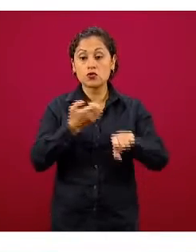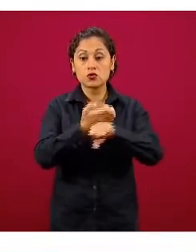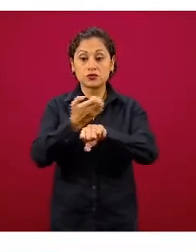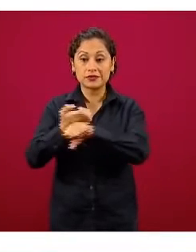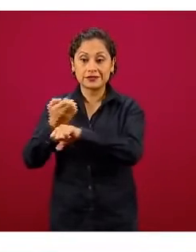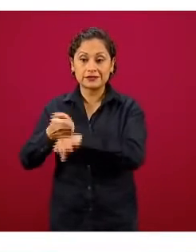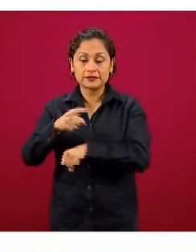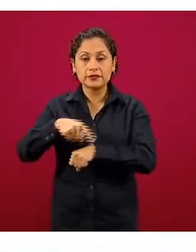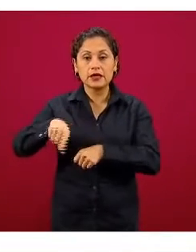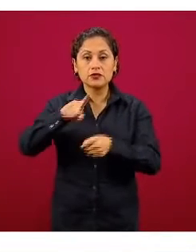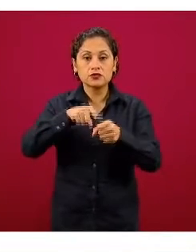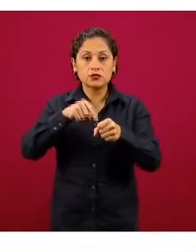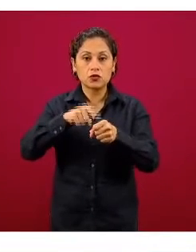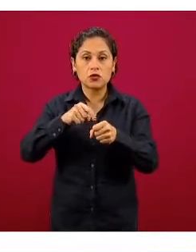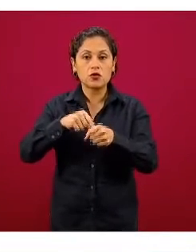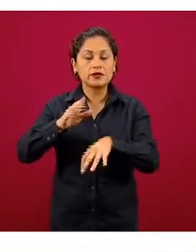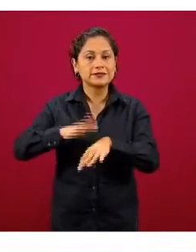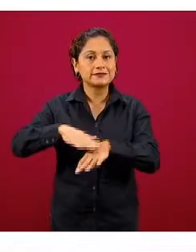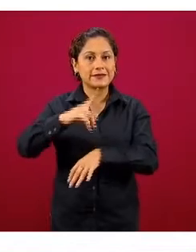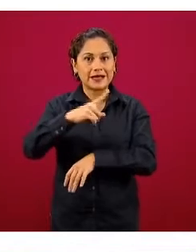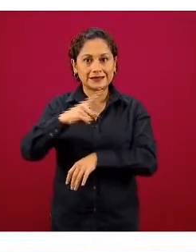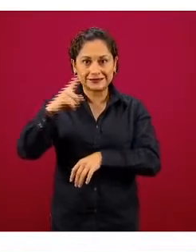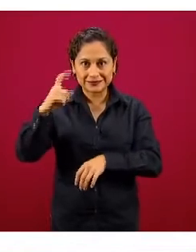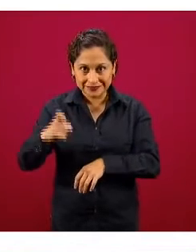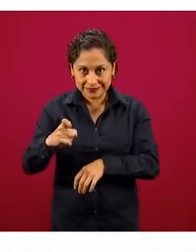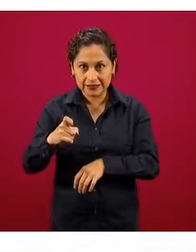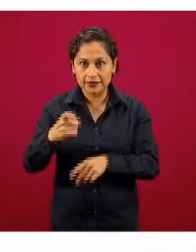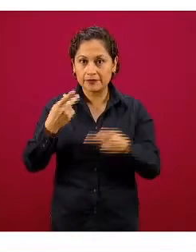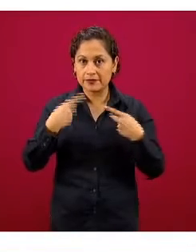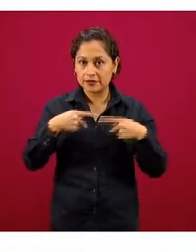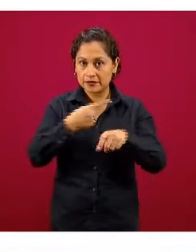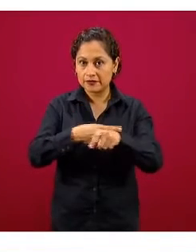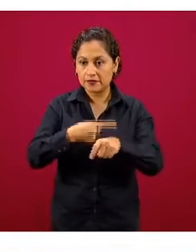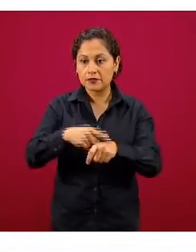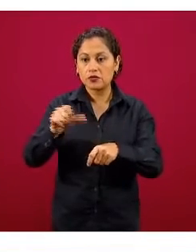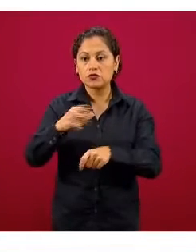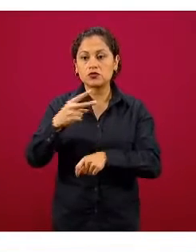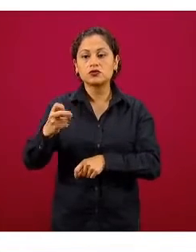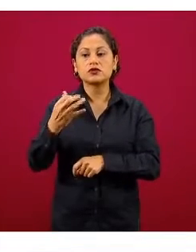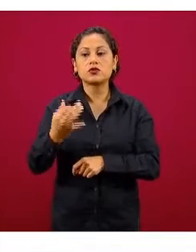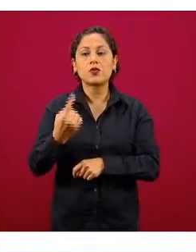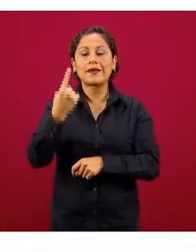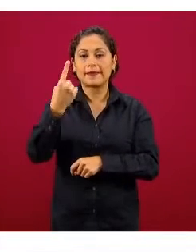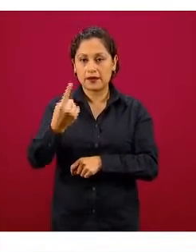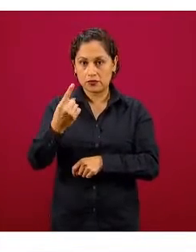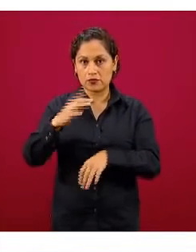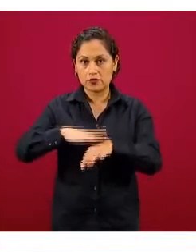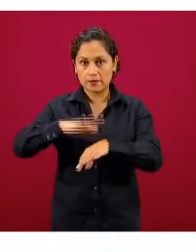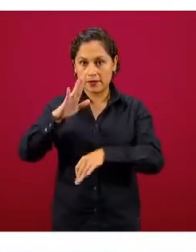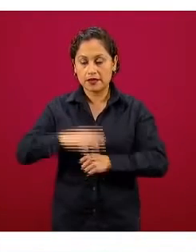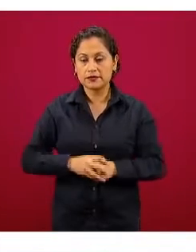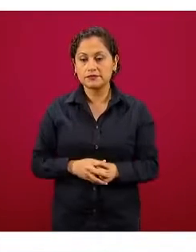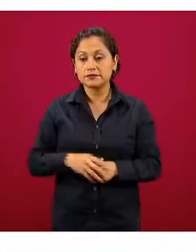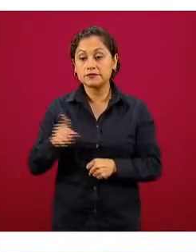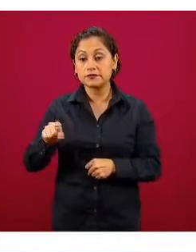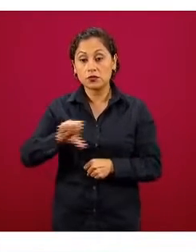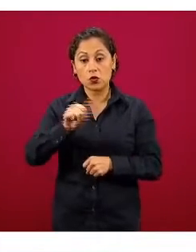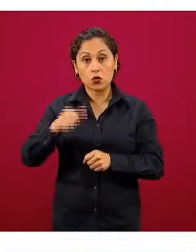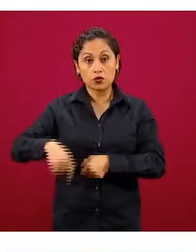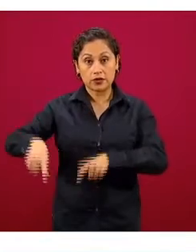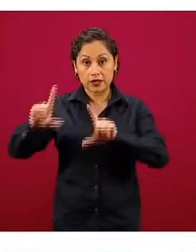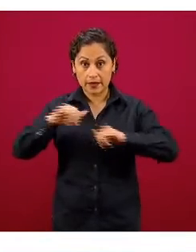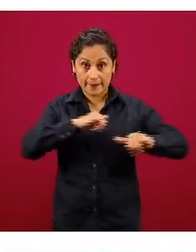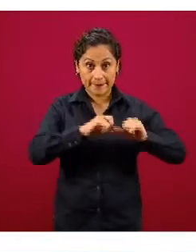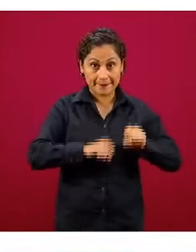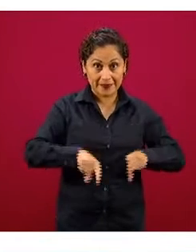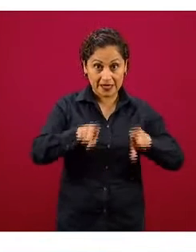colores por encima de los 100 casos y por encima de los 251 casos. En la siguiente diapositiva podemos notarlos en